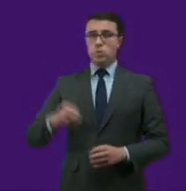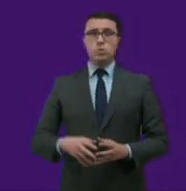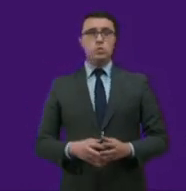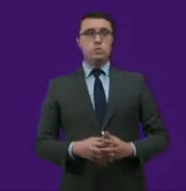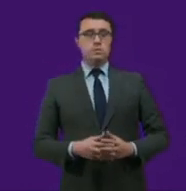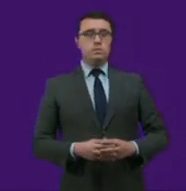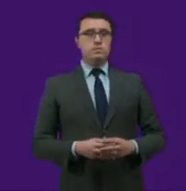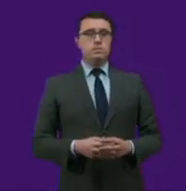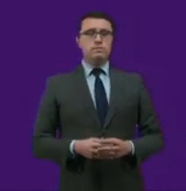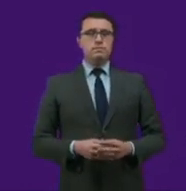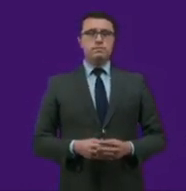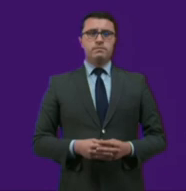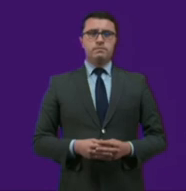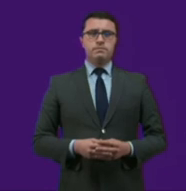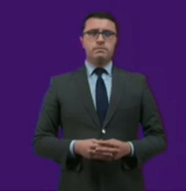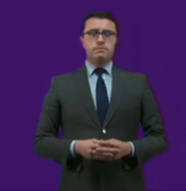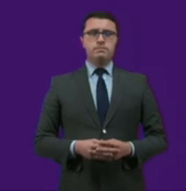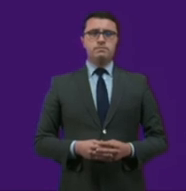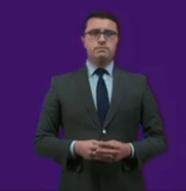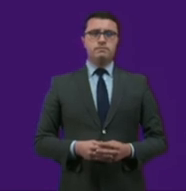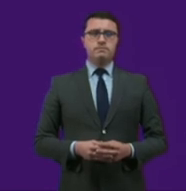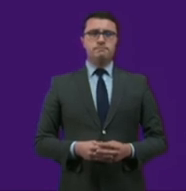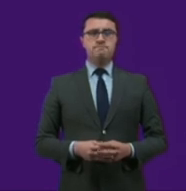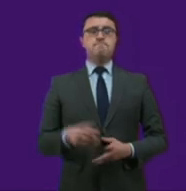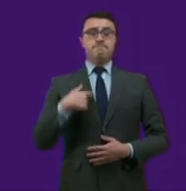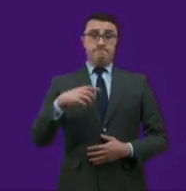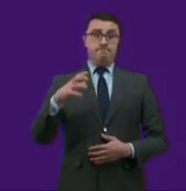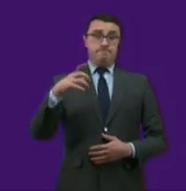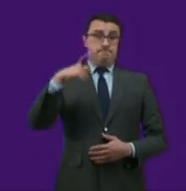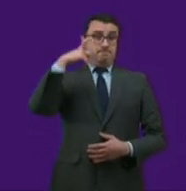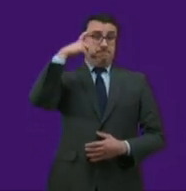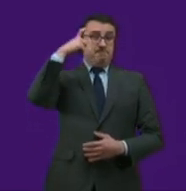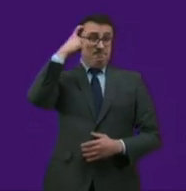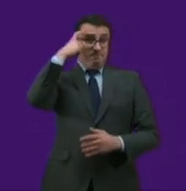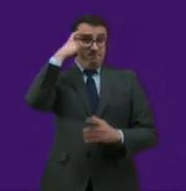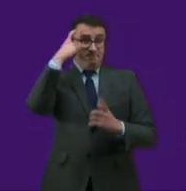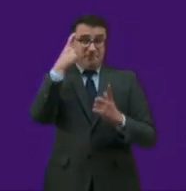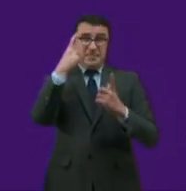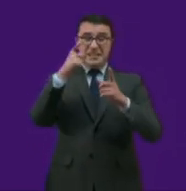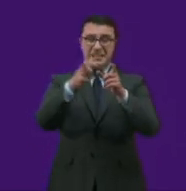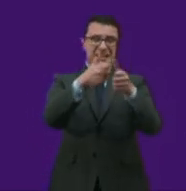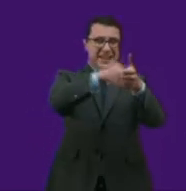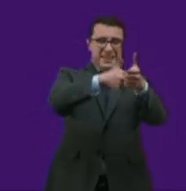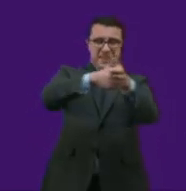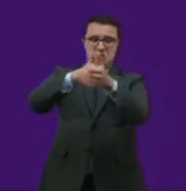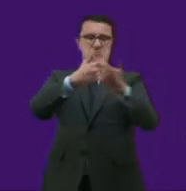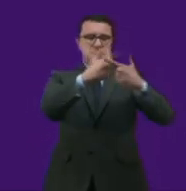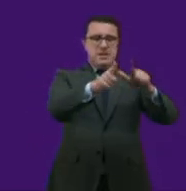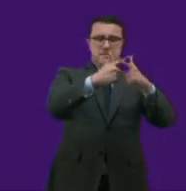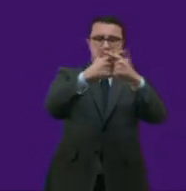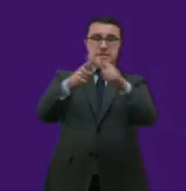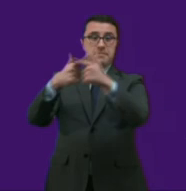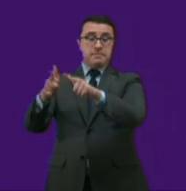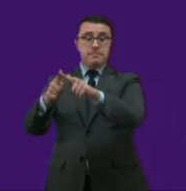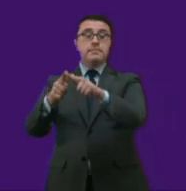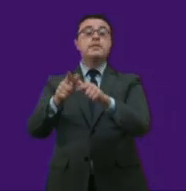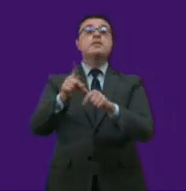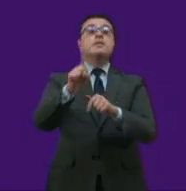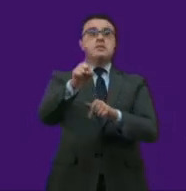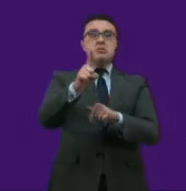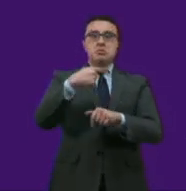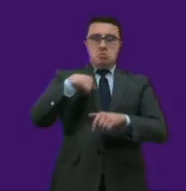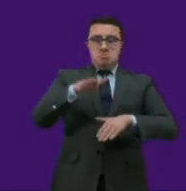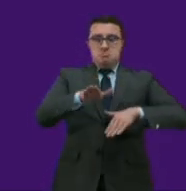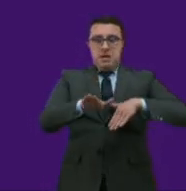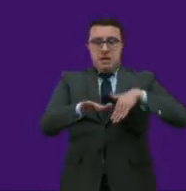Bueno, el me imagino que será diferente para muchos, pero el siguiente paso nunca termina,